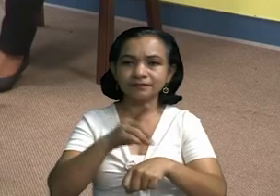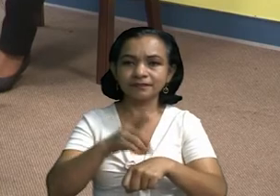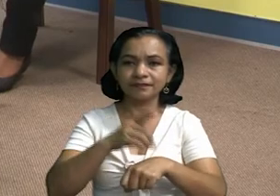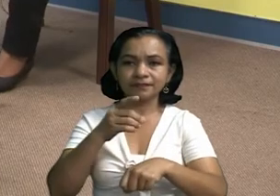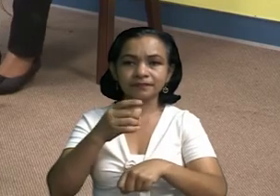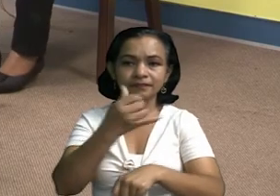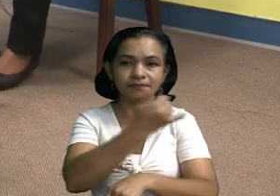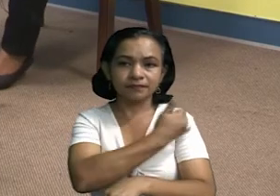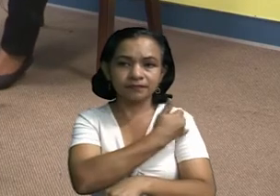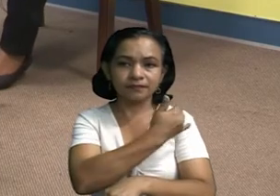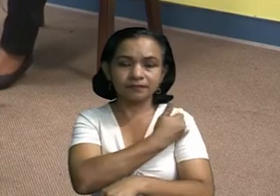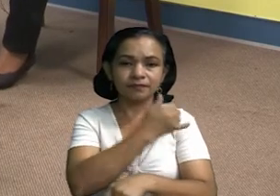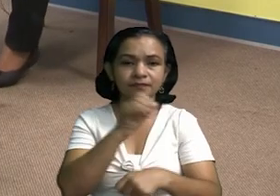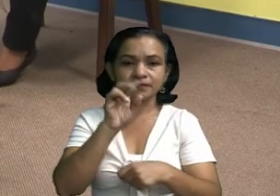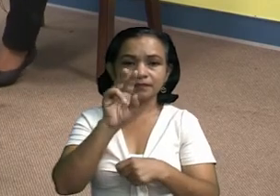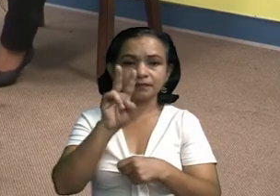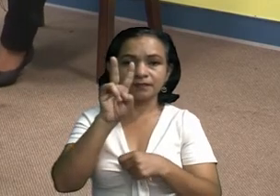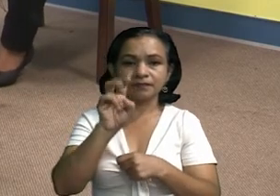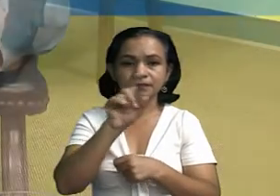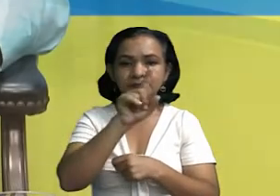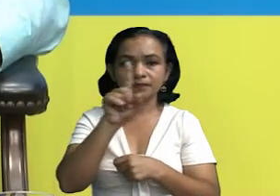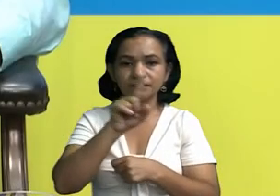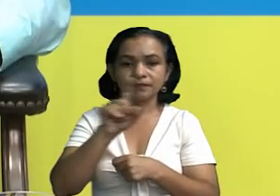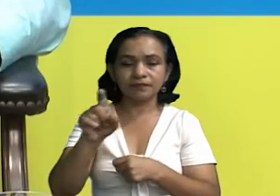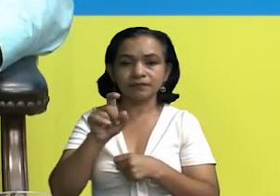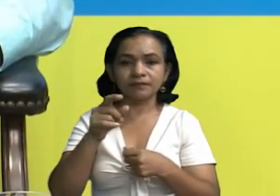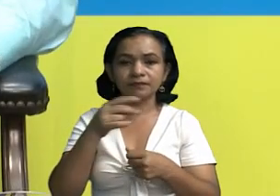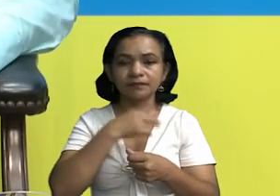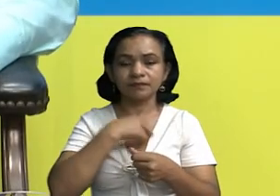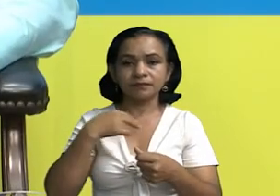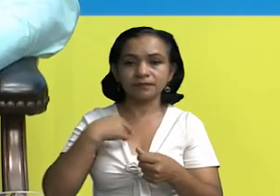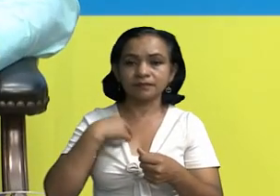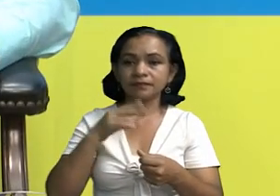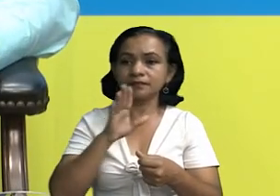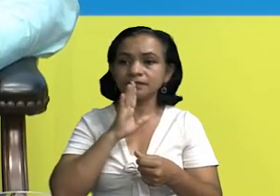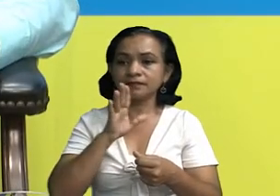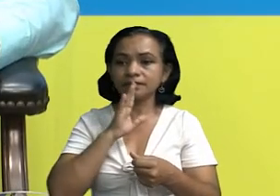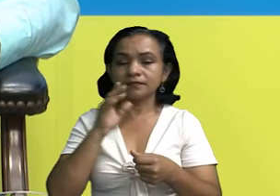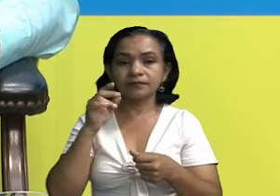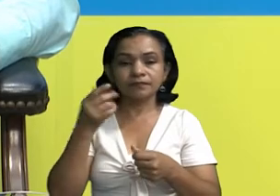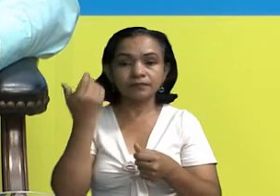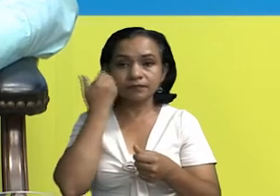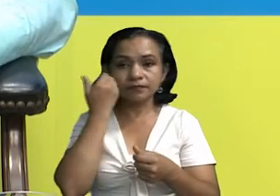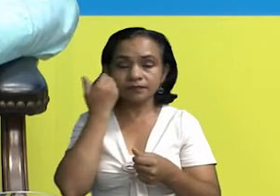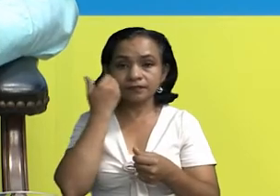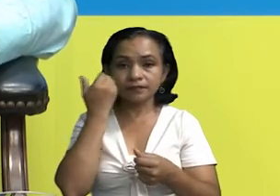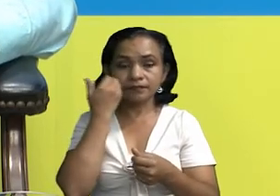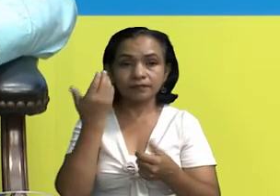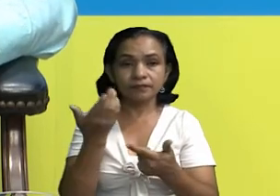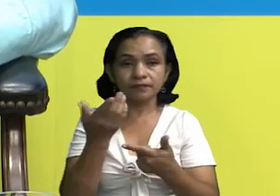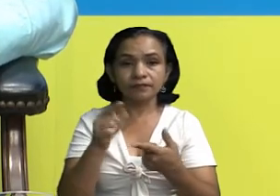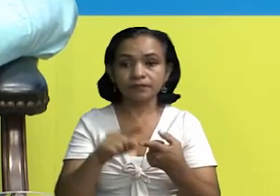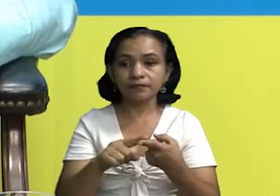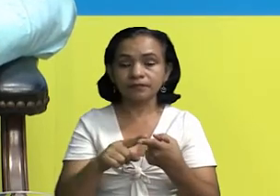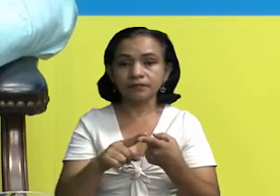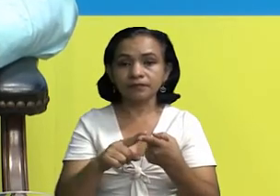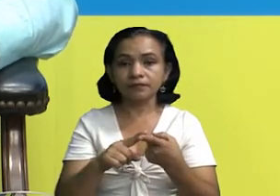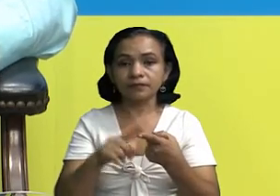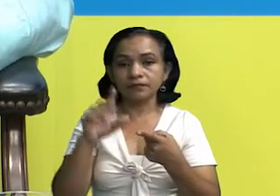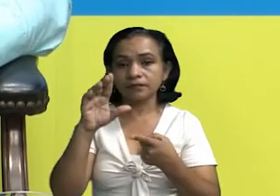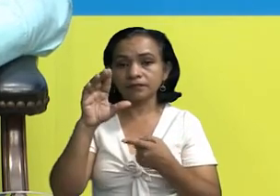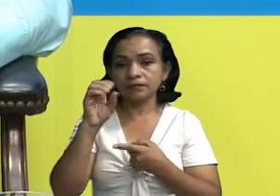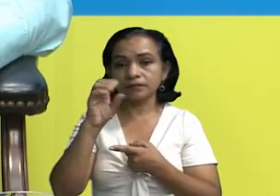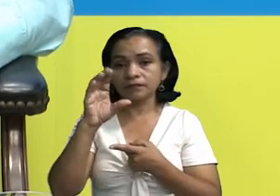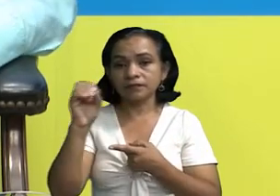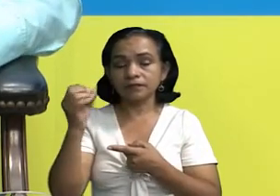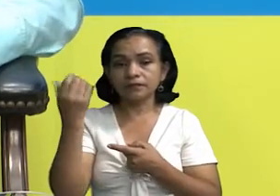del Hospital Fernando Velespay, nos estaba hablando sobre esta bacteria que se llama el estreptococo y